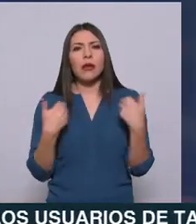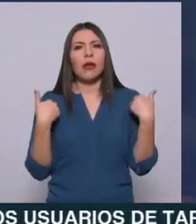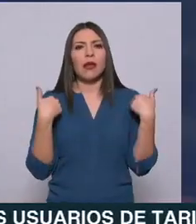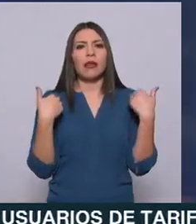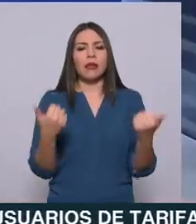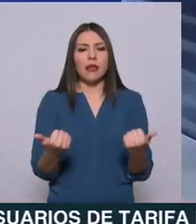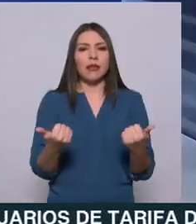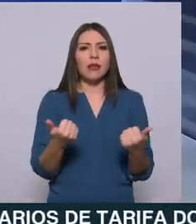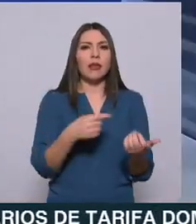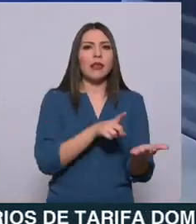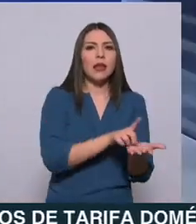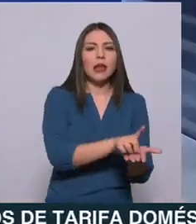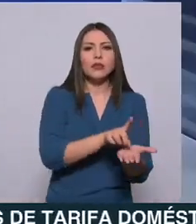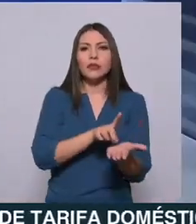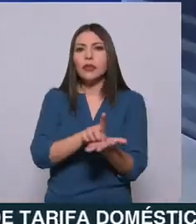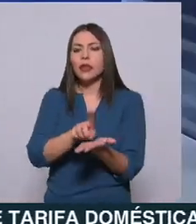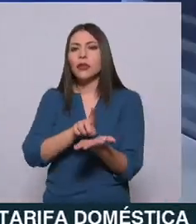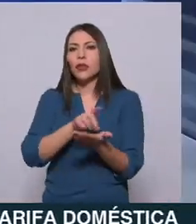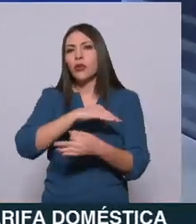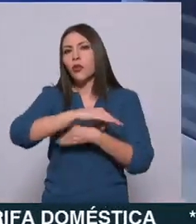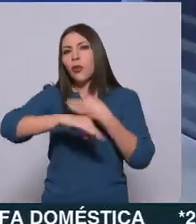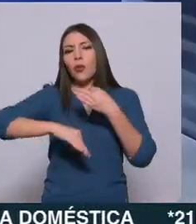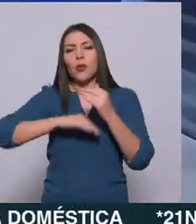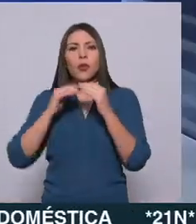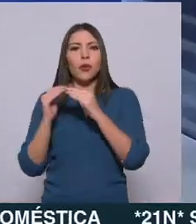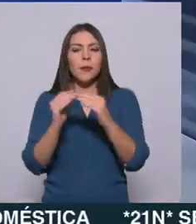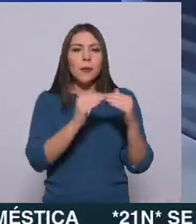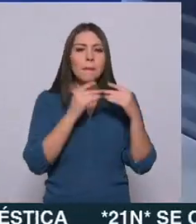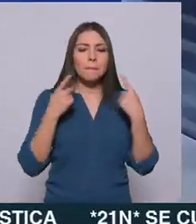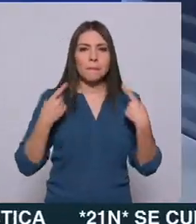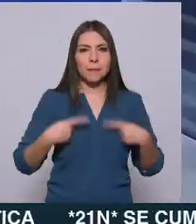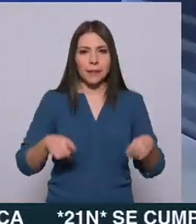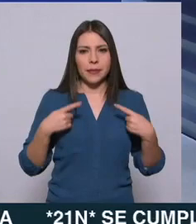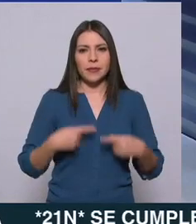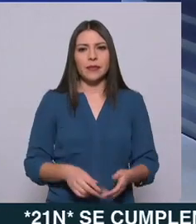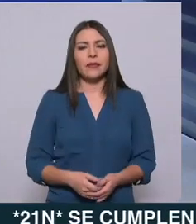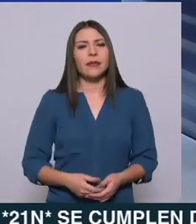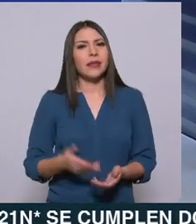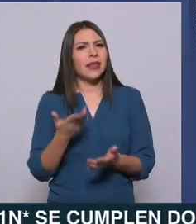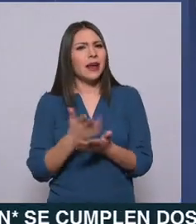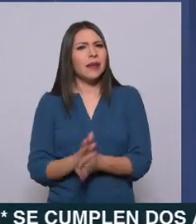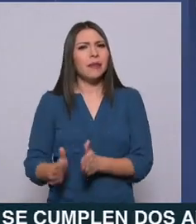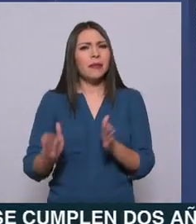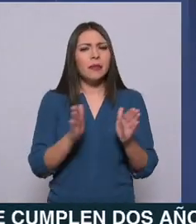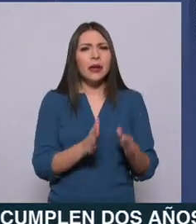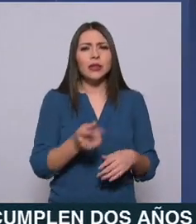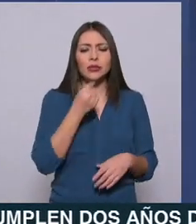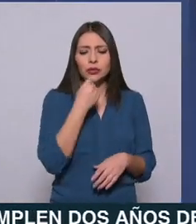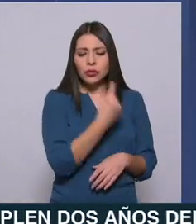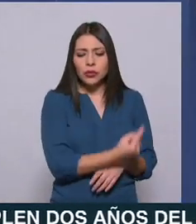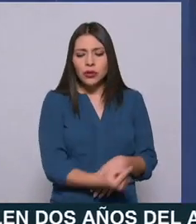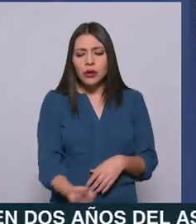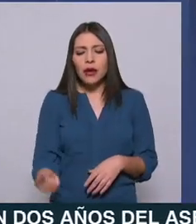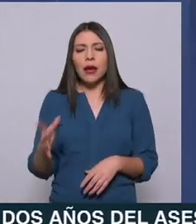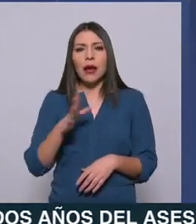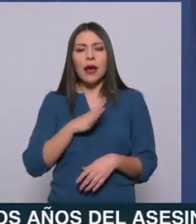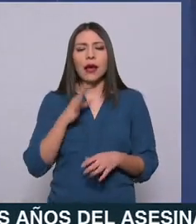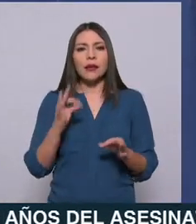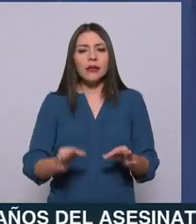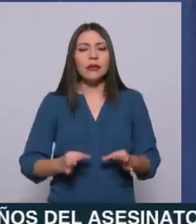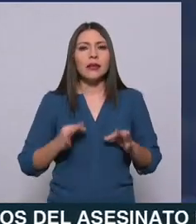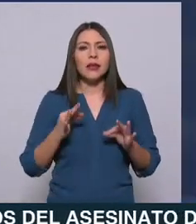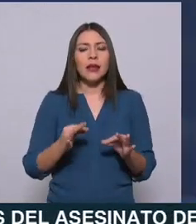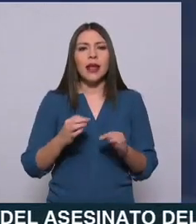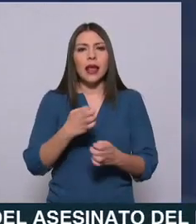la inclusión y por supuesto el que los niños, los jóvenes en la Ciudad de México, pero en el país entero, tengan acceso a una educación integral. Diputada,